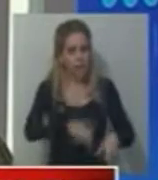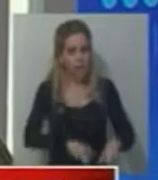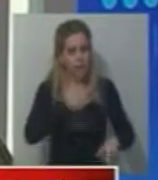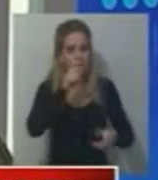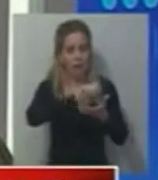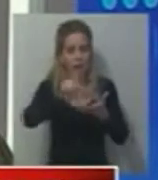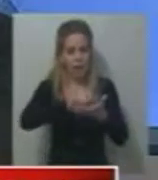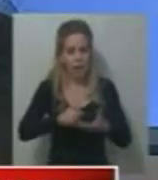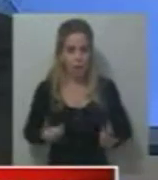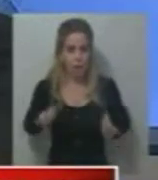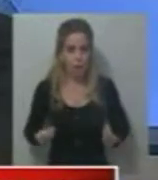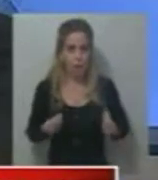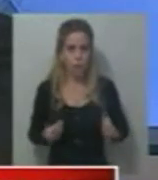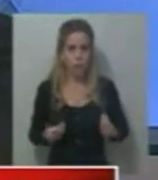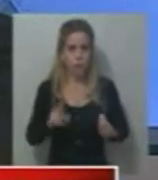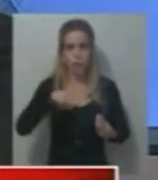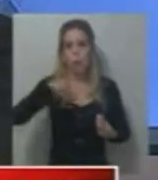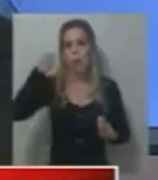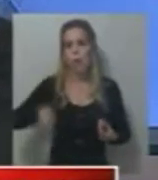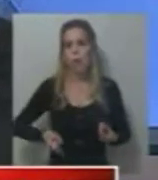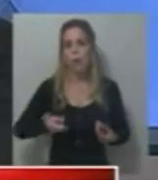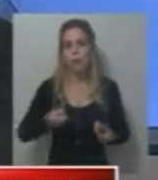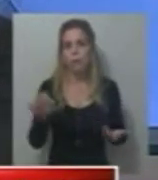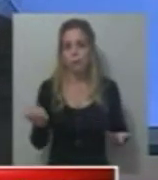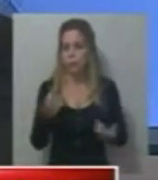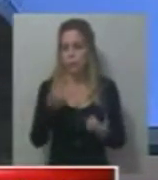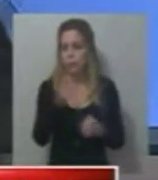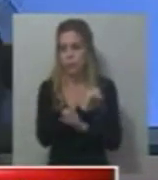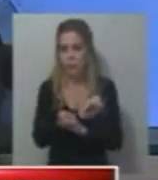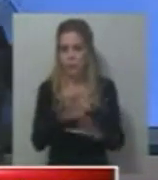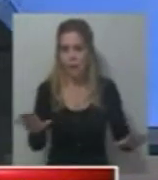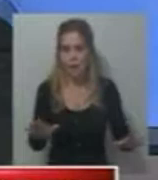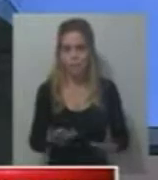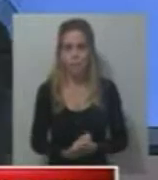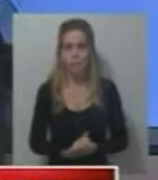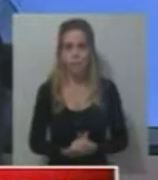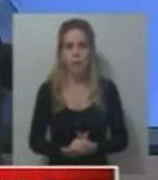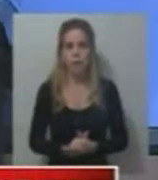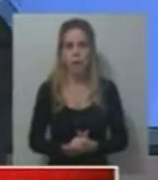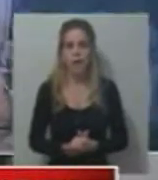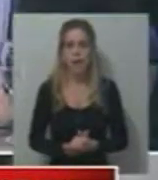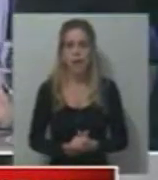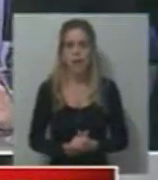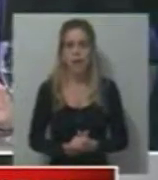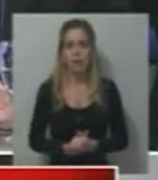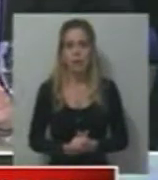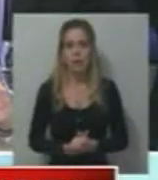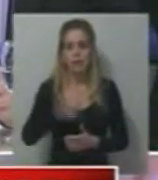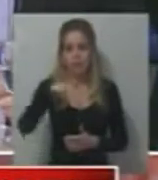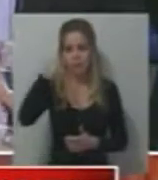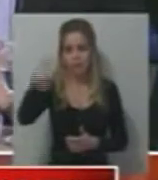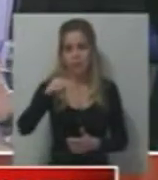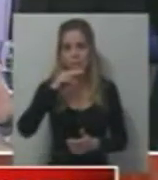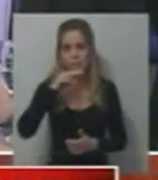terminar a fin de año. Yo creo que hubo, antes de lo del lunes, hubo un episodio muy importante este viernes, que para vos va a ser frívolo y para